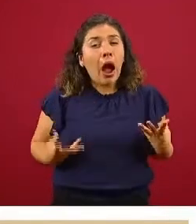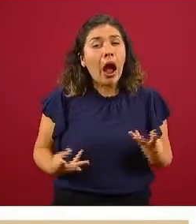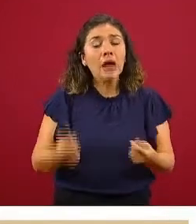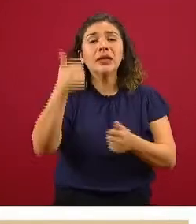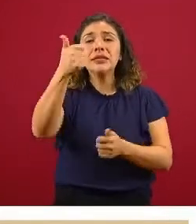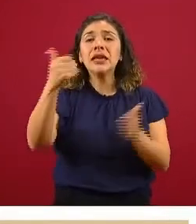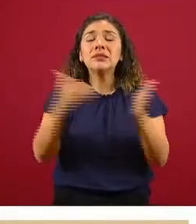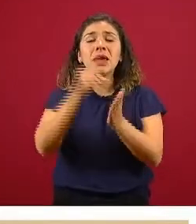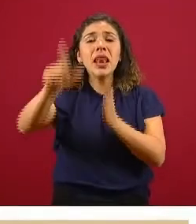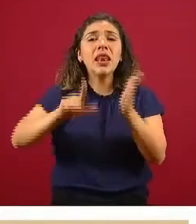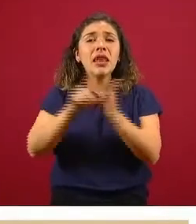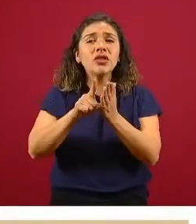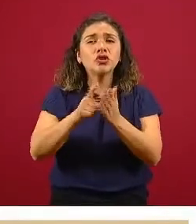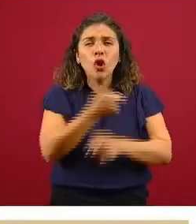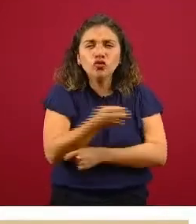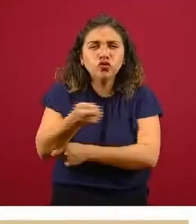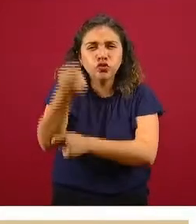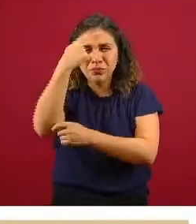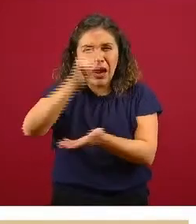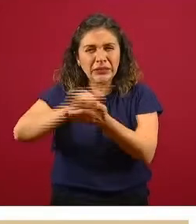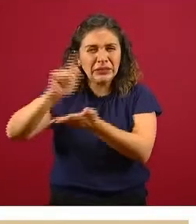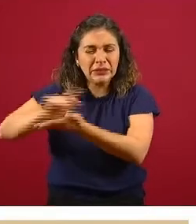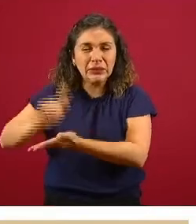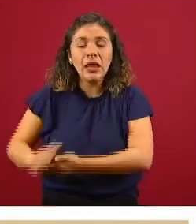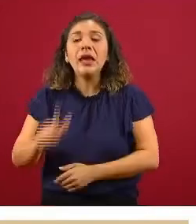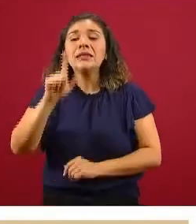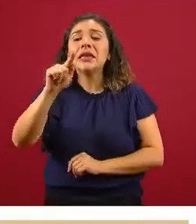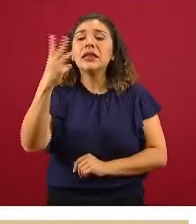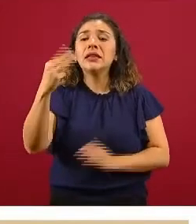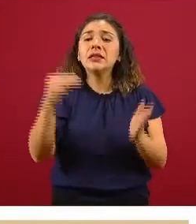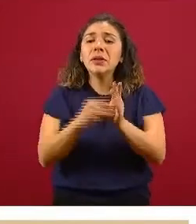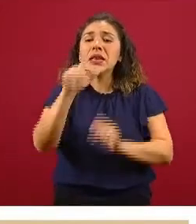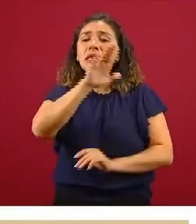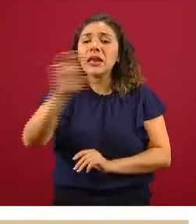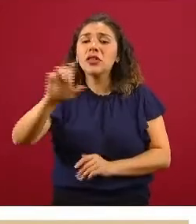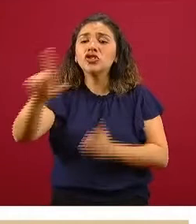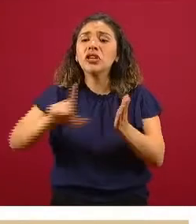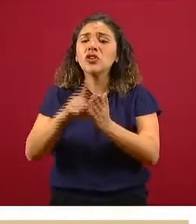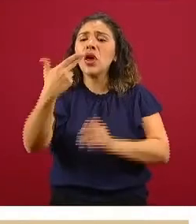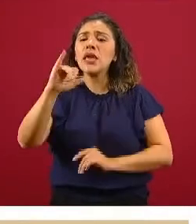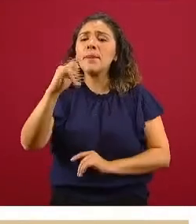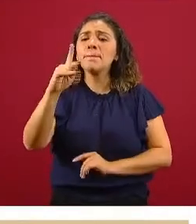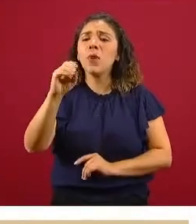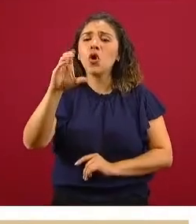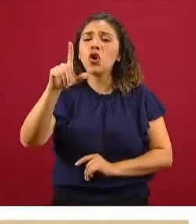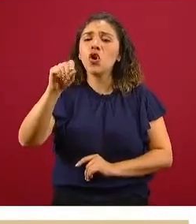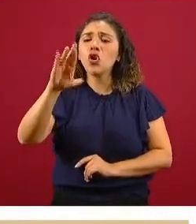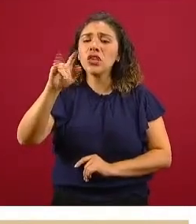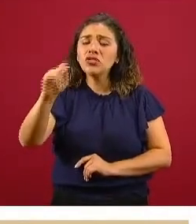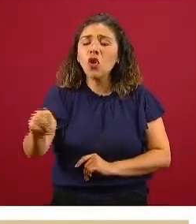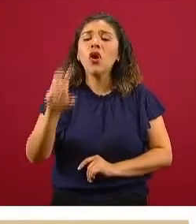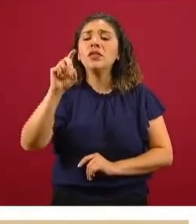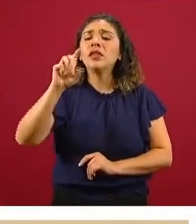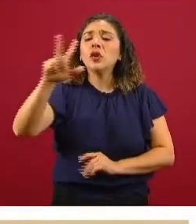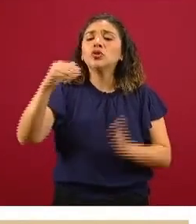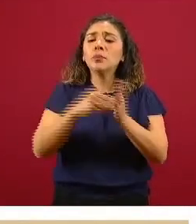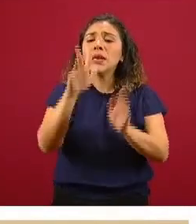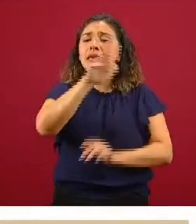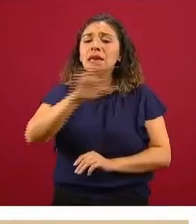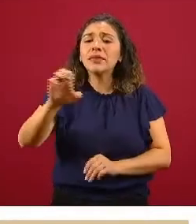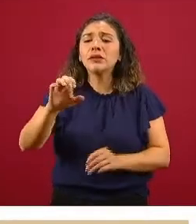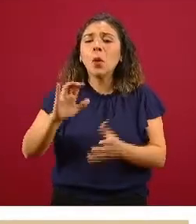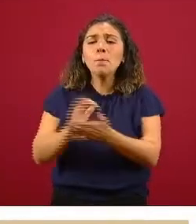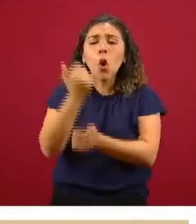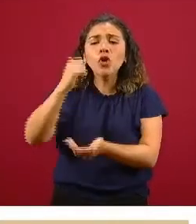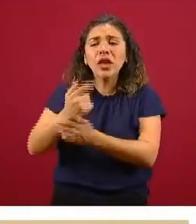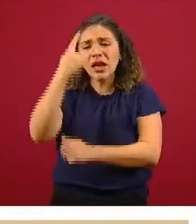gastado 6,000 litros de sanitizante, 73,500 litros de hipoclorito, 38,500 botellas. Miren,